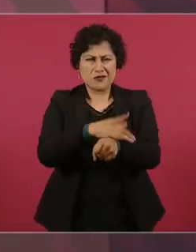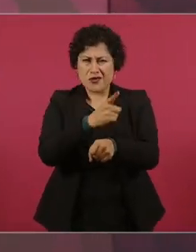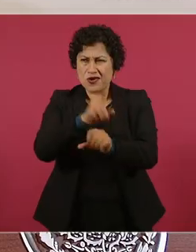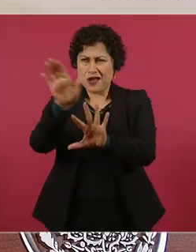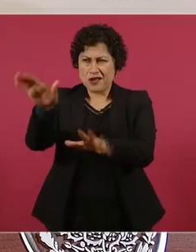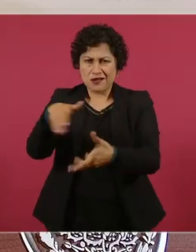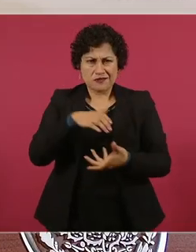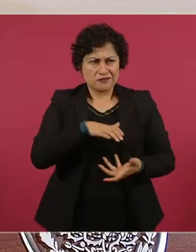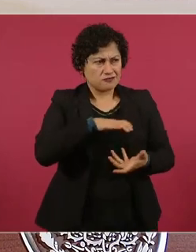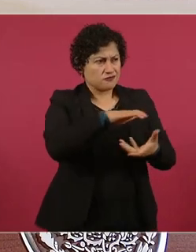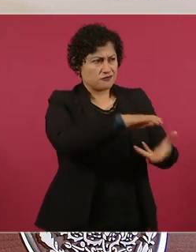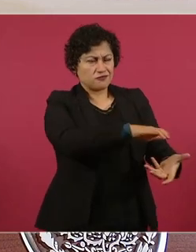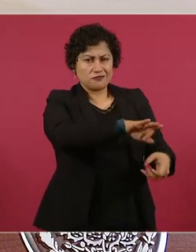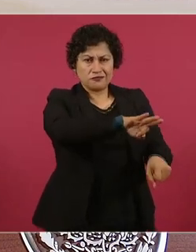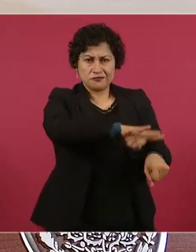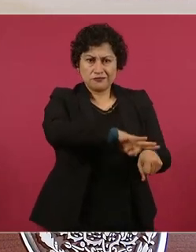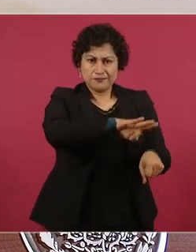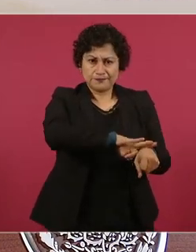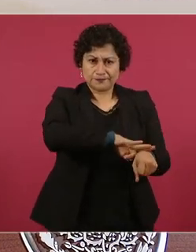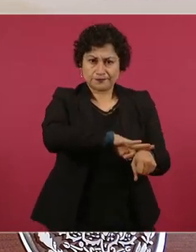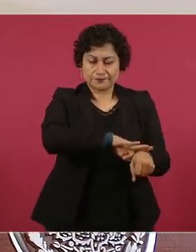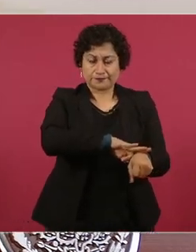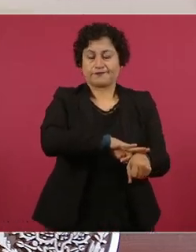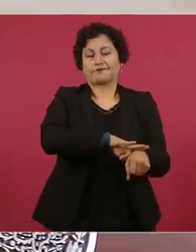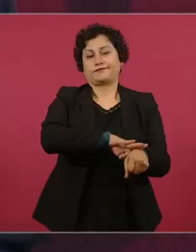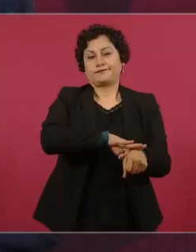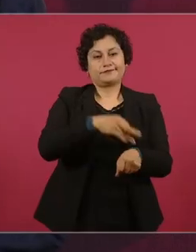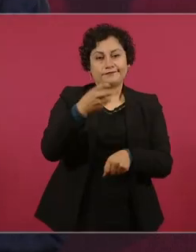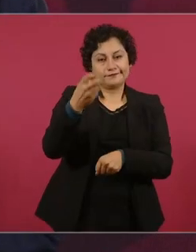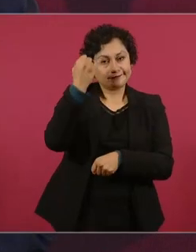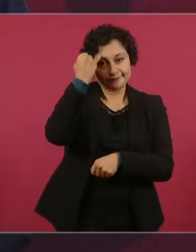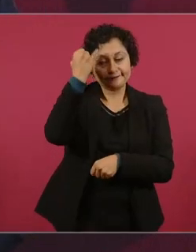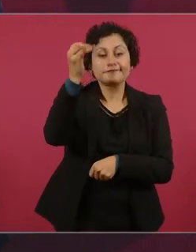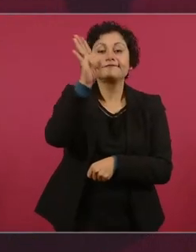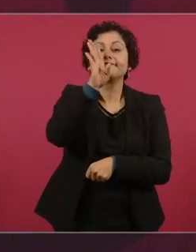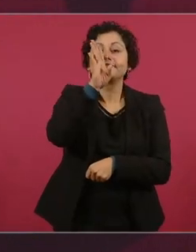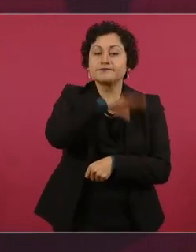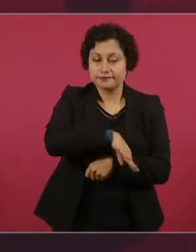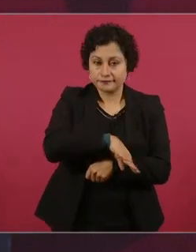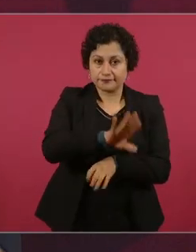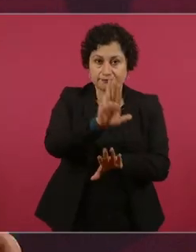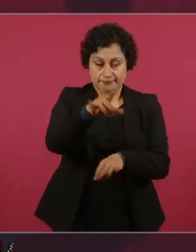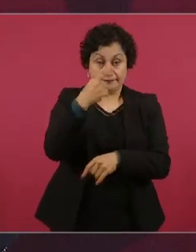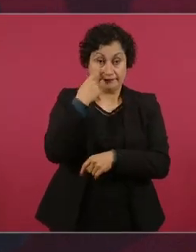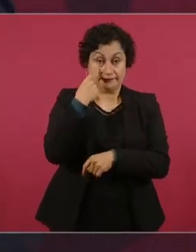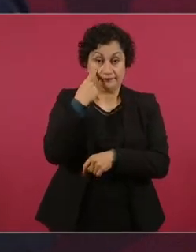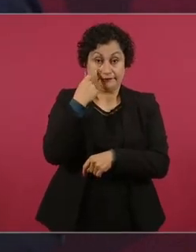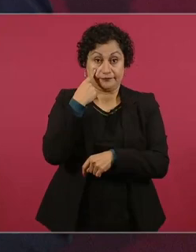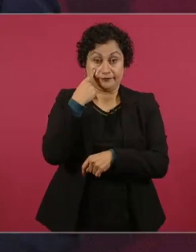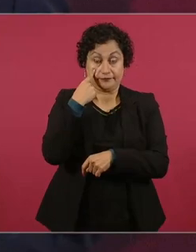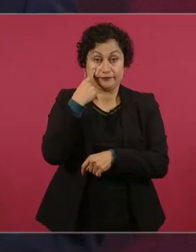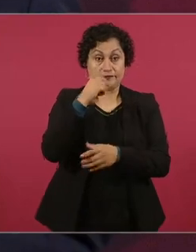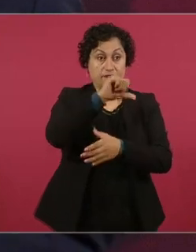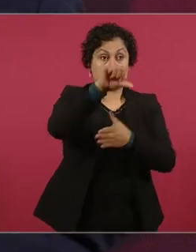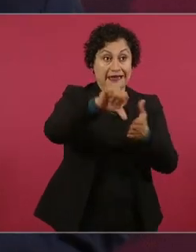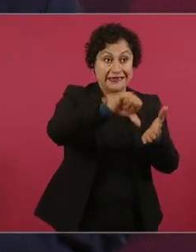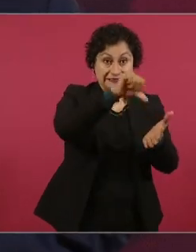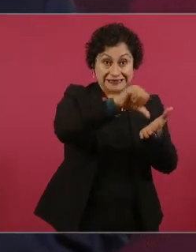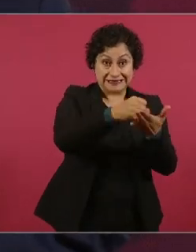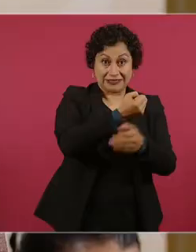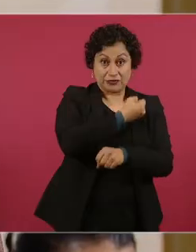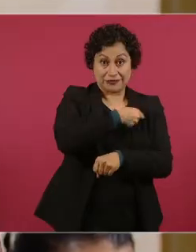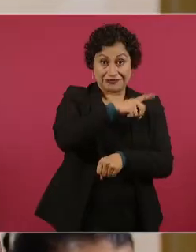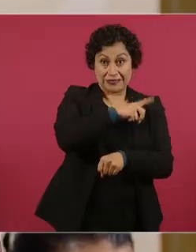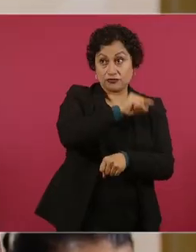centros de salud, los hospitales